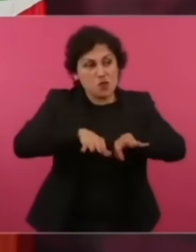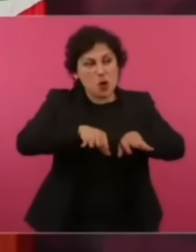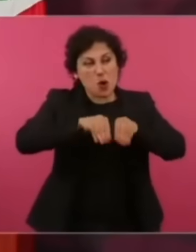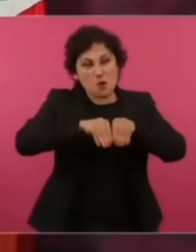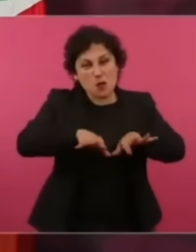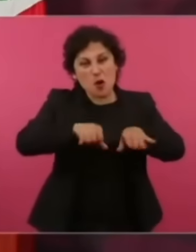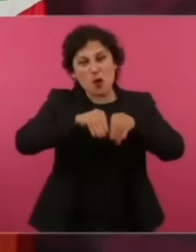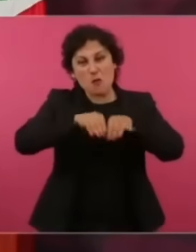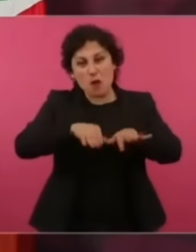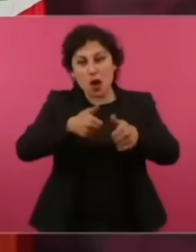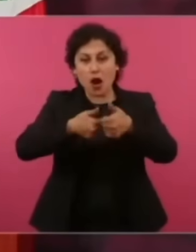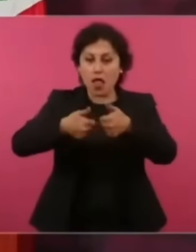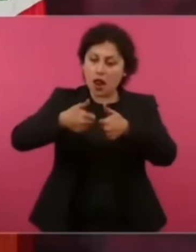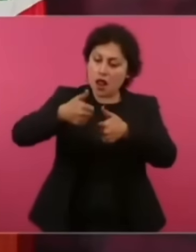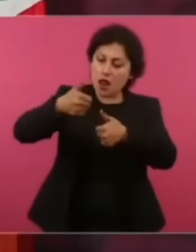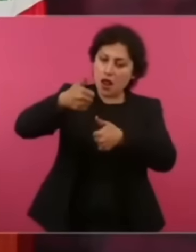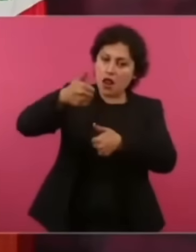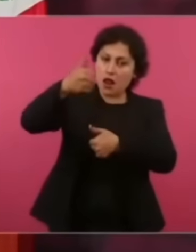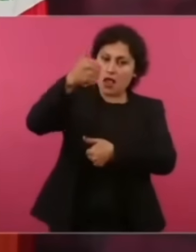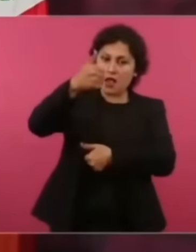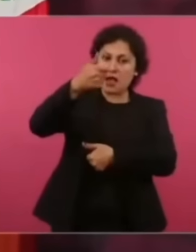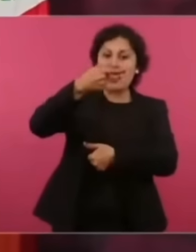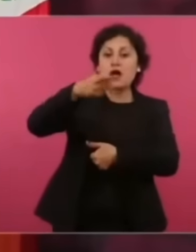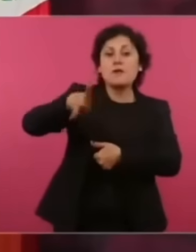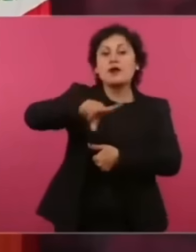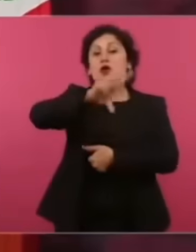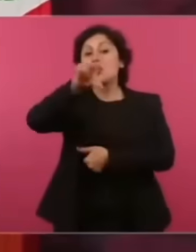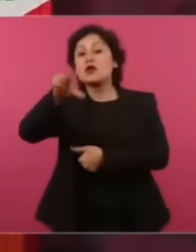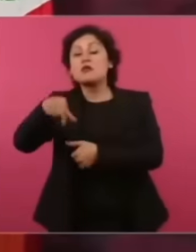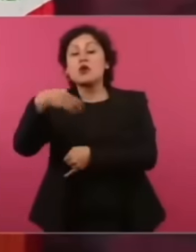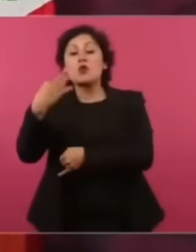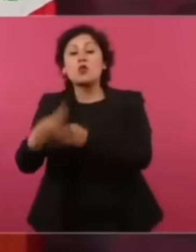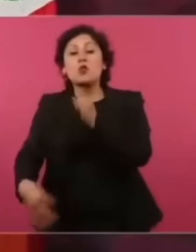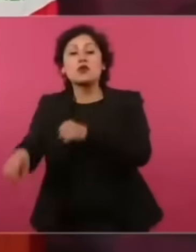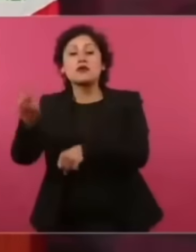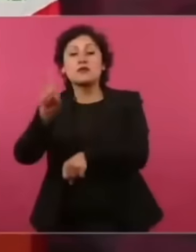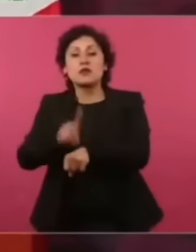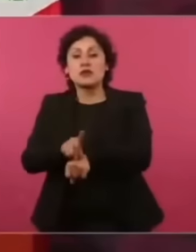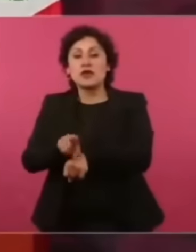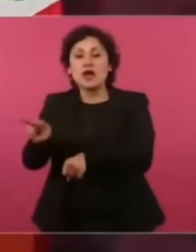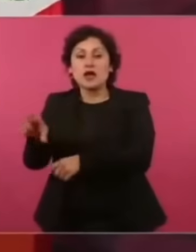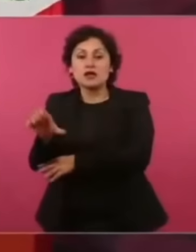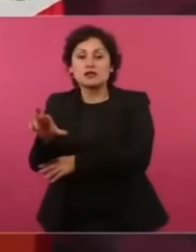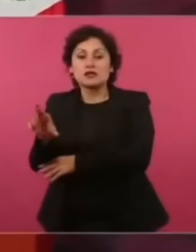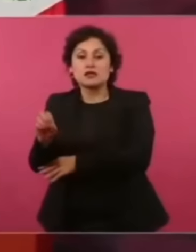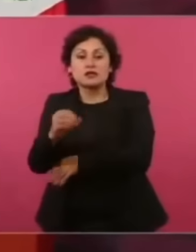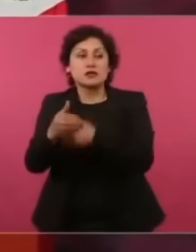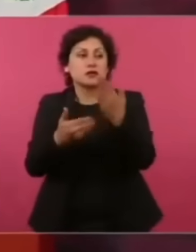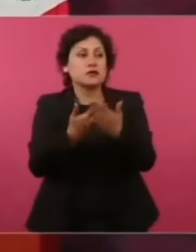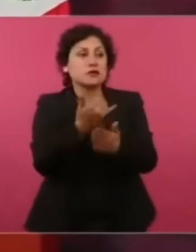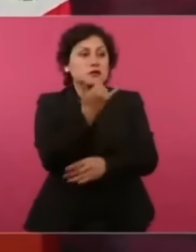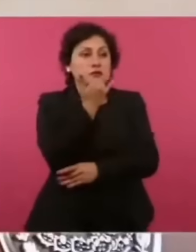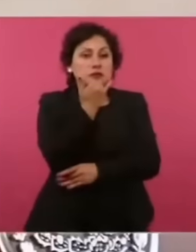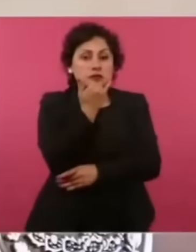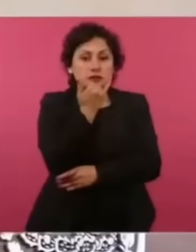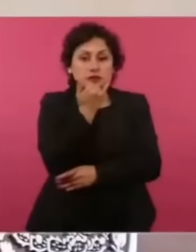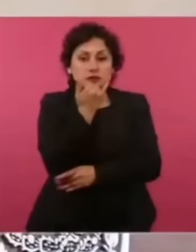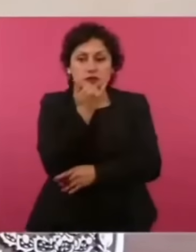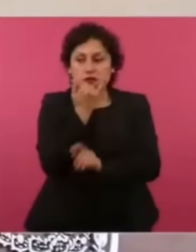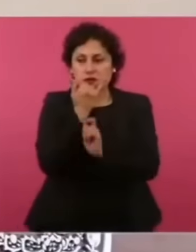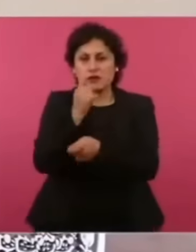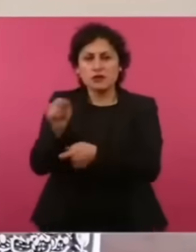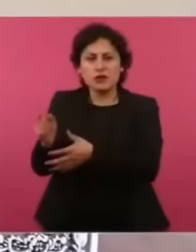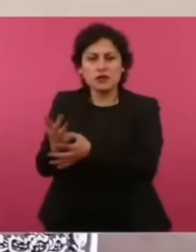Bueno, y así ofrece disculpa y dice, ya no vuelvo,